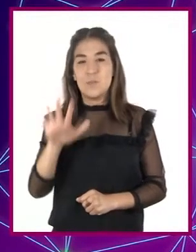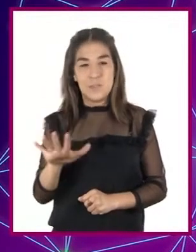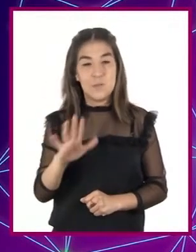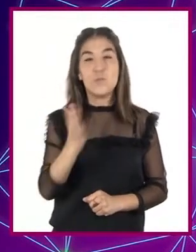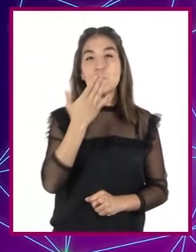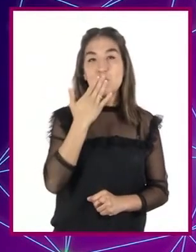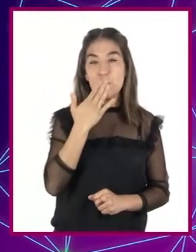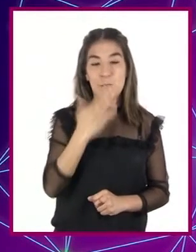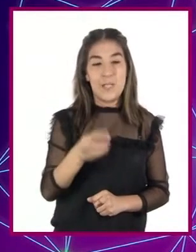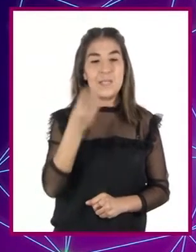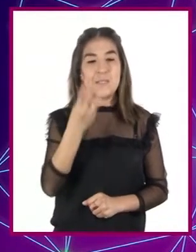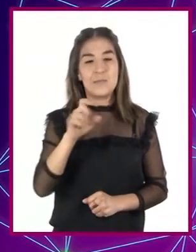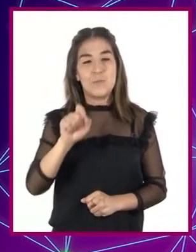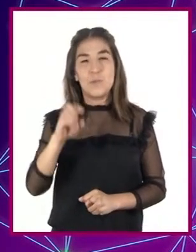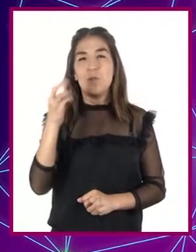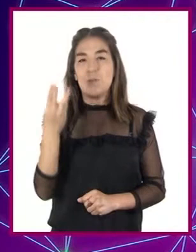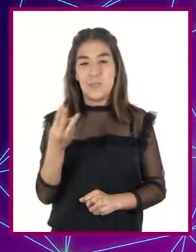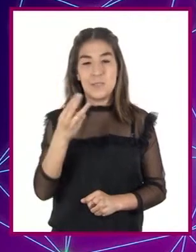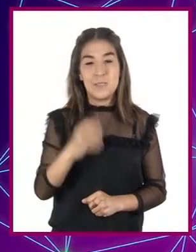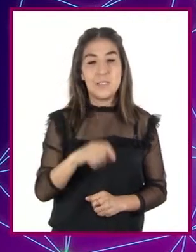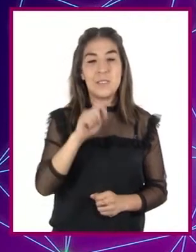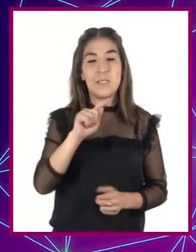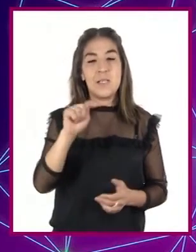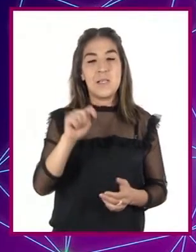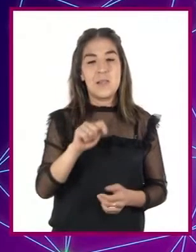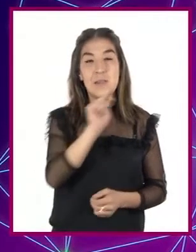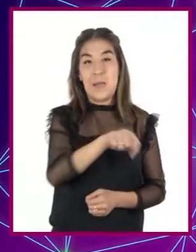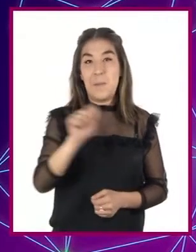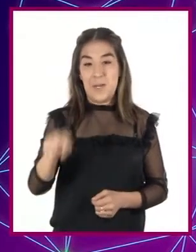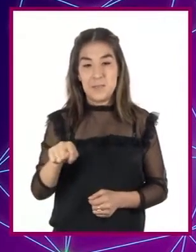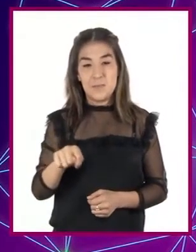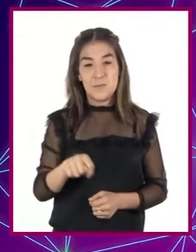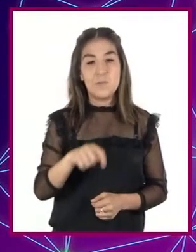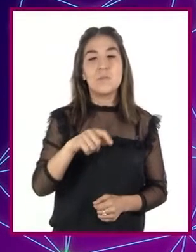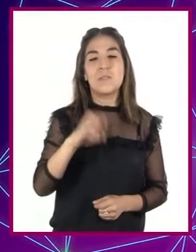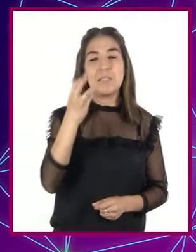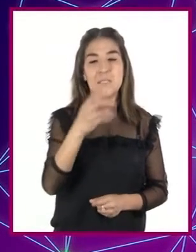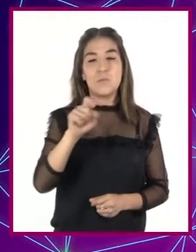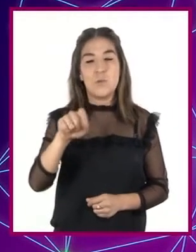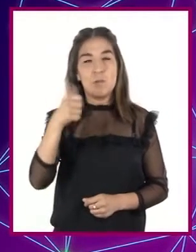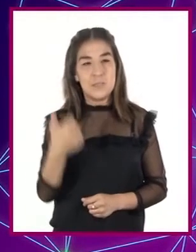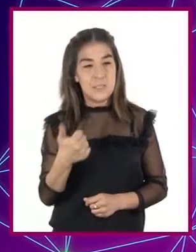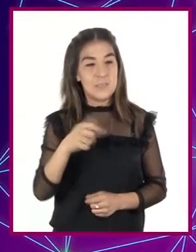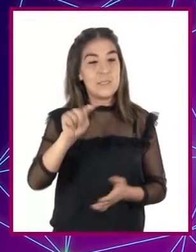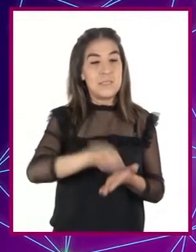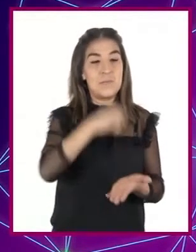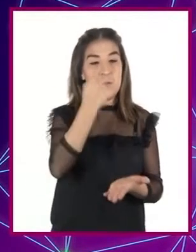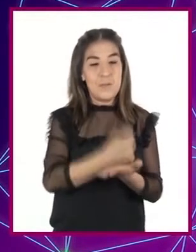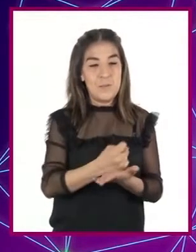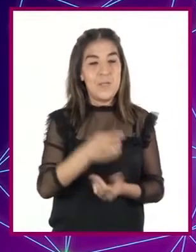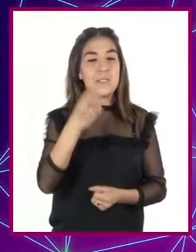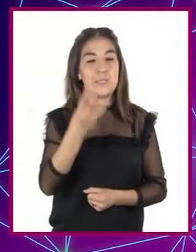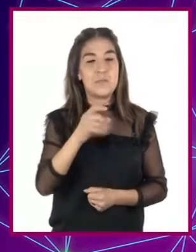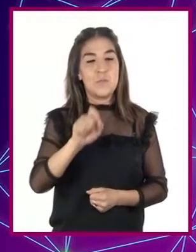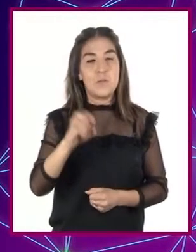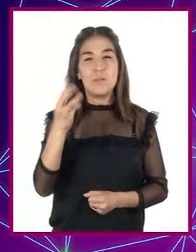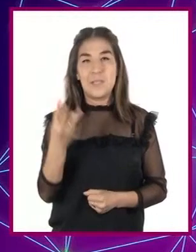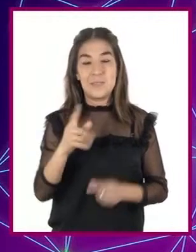Sonora, 3.3. Tabasco, 3.6. Tamaulipas, 3.3.